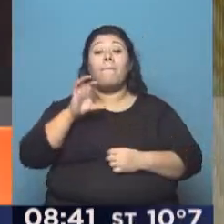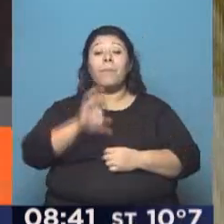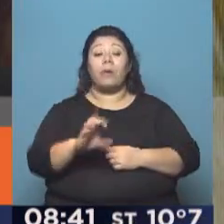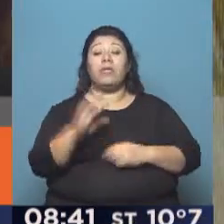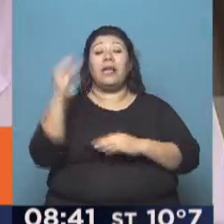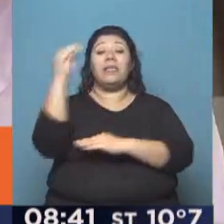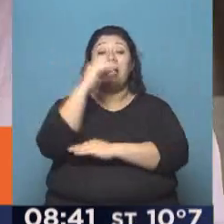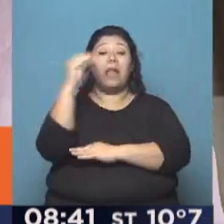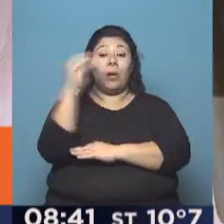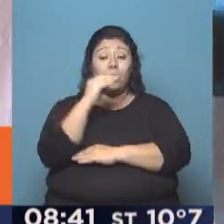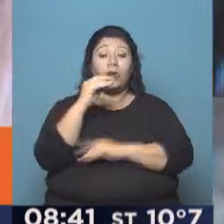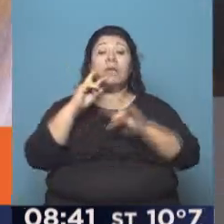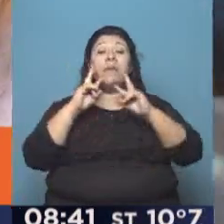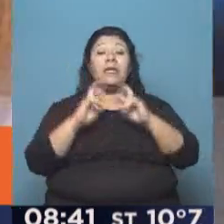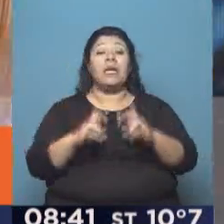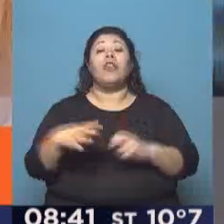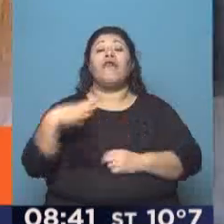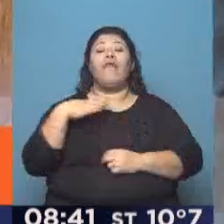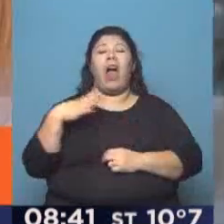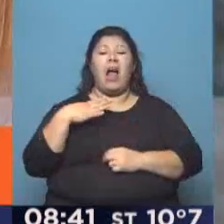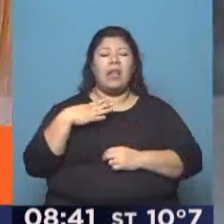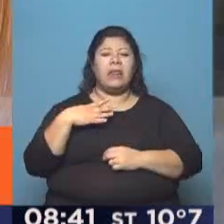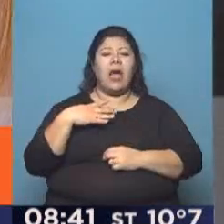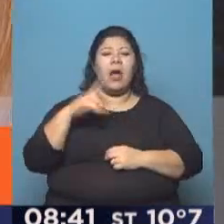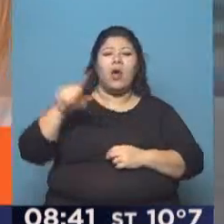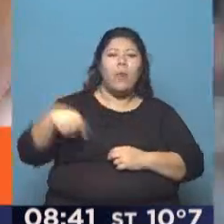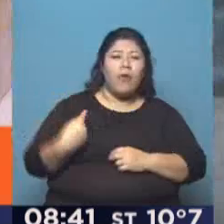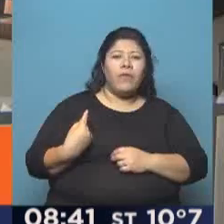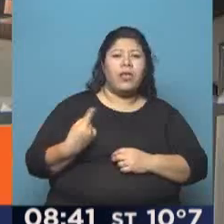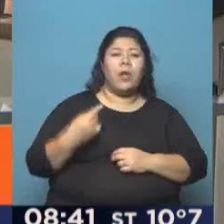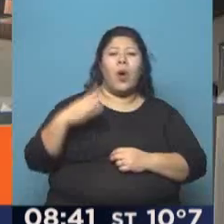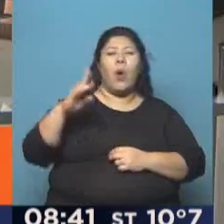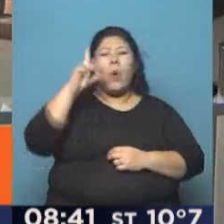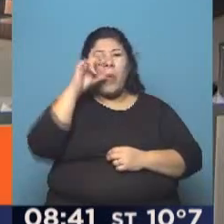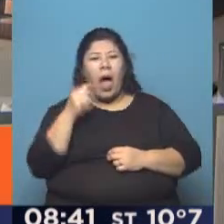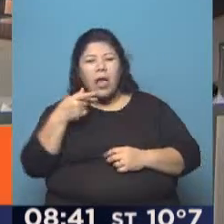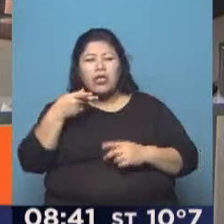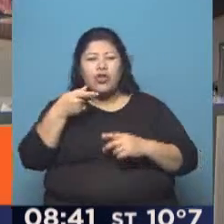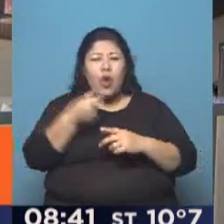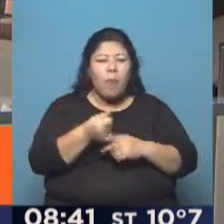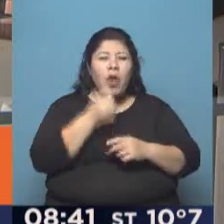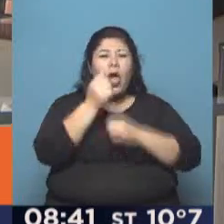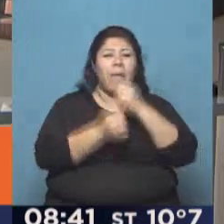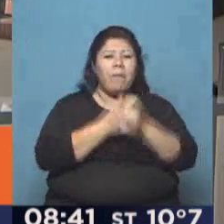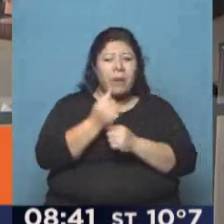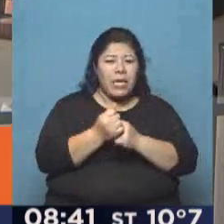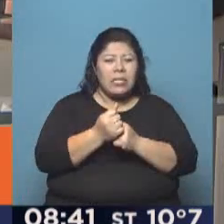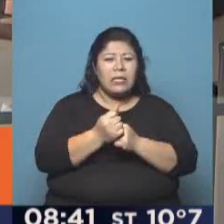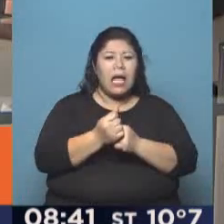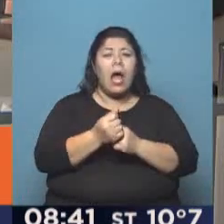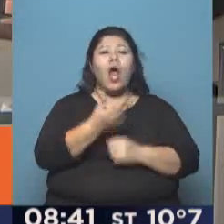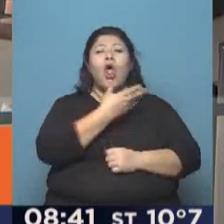que falta investigar o lo que están investigando es este entrecruzamiento de Baez que ha comprado una parte de una empresa que la sigue manejando el dueño